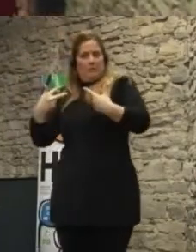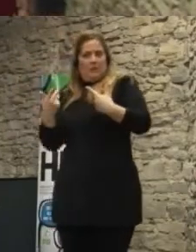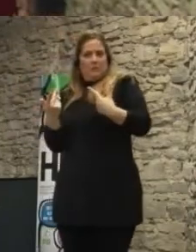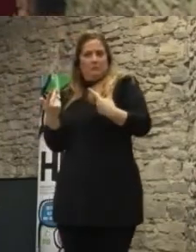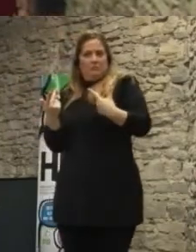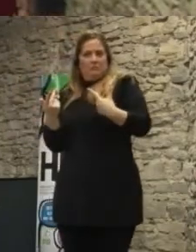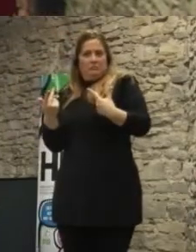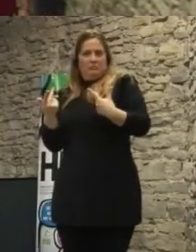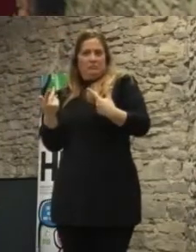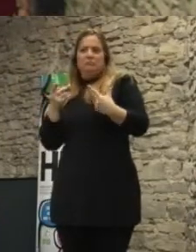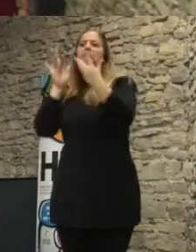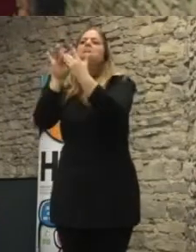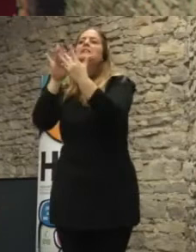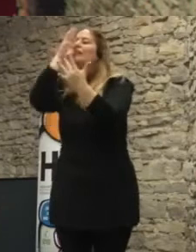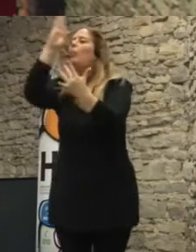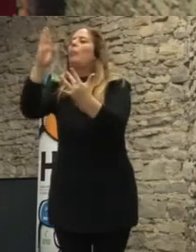si me lo permitís, ¿sí?